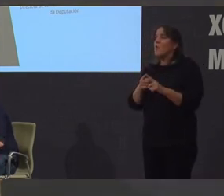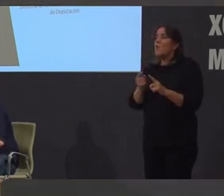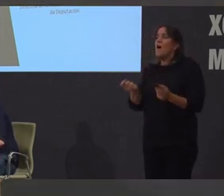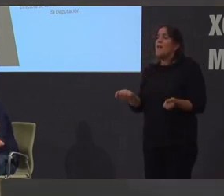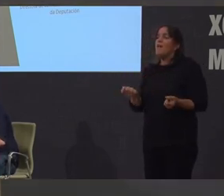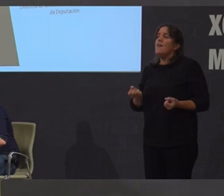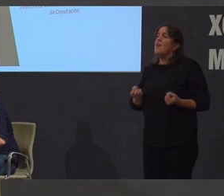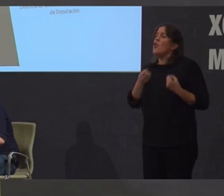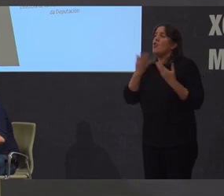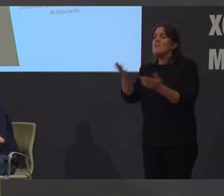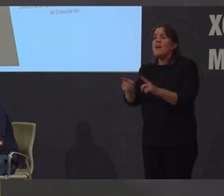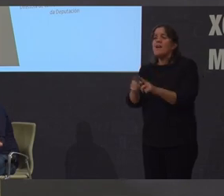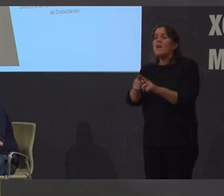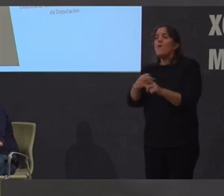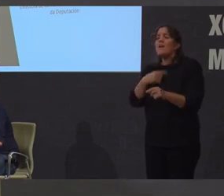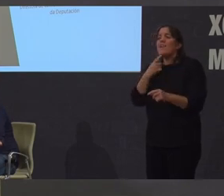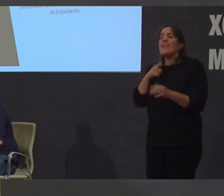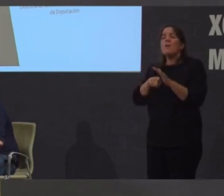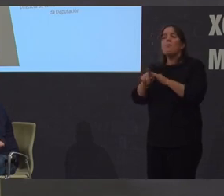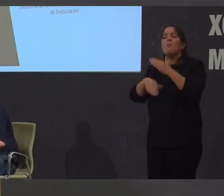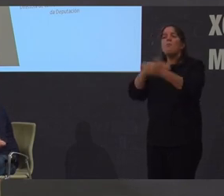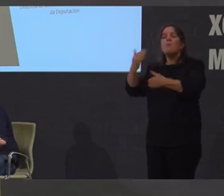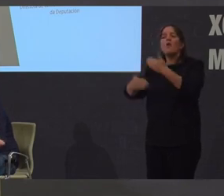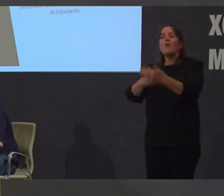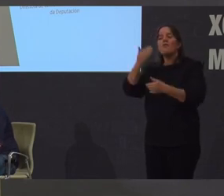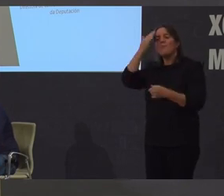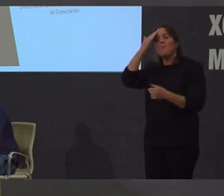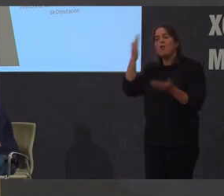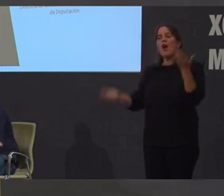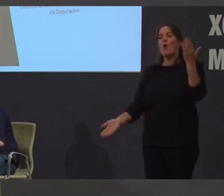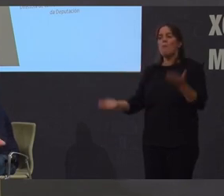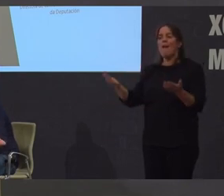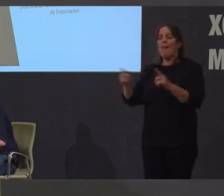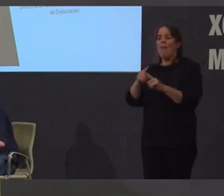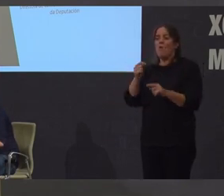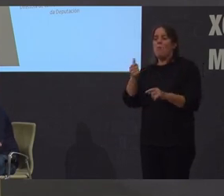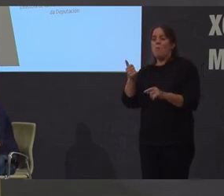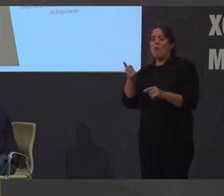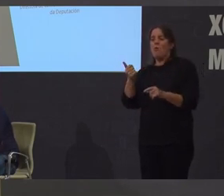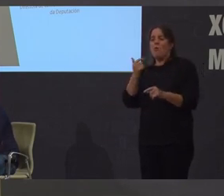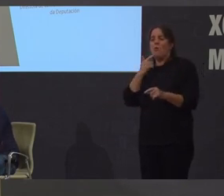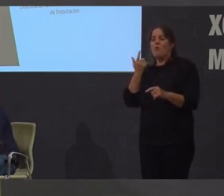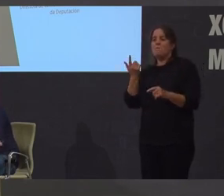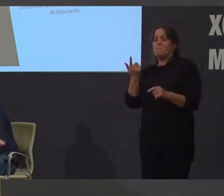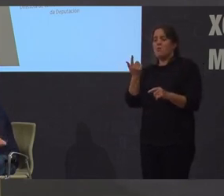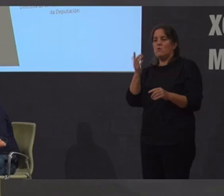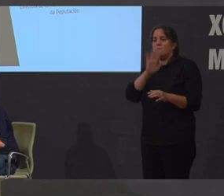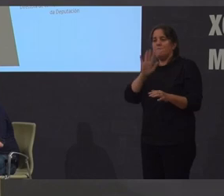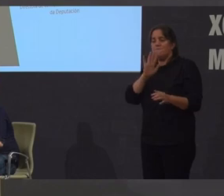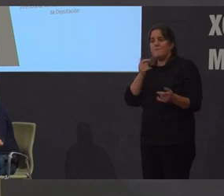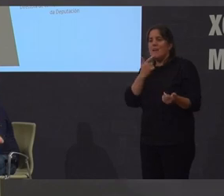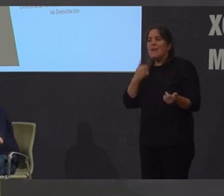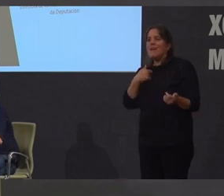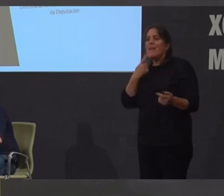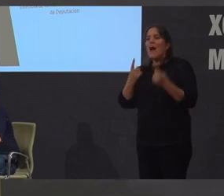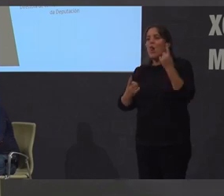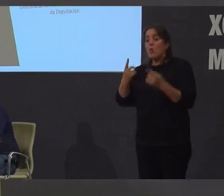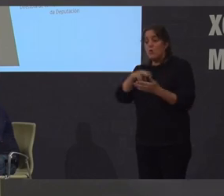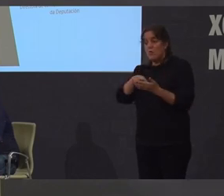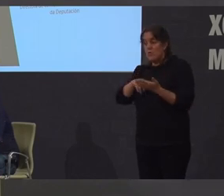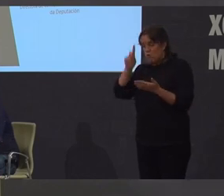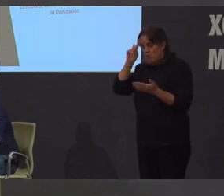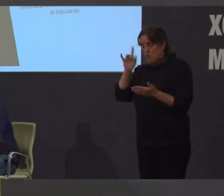desmitificando los procesos de memoria comparada, ¿no? Porque a veces En el libro, si alguien lo ha leído, yo hablo